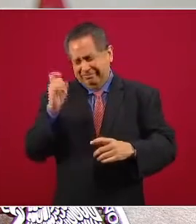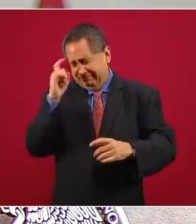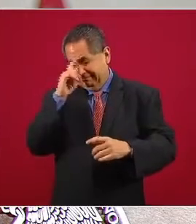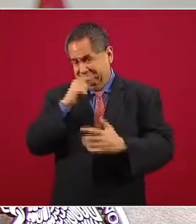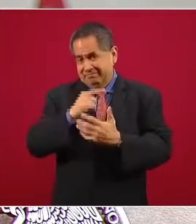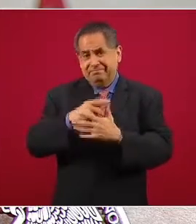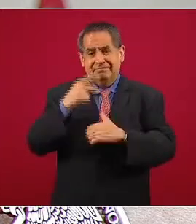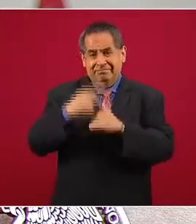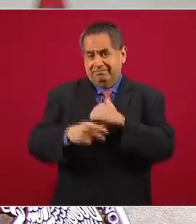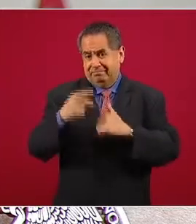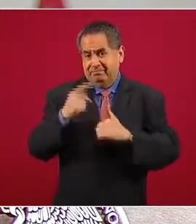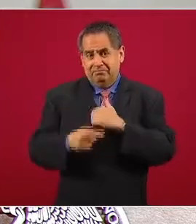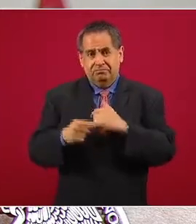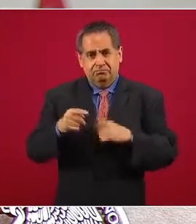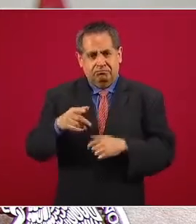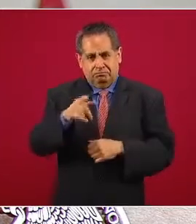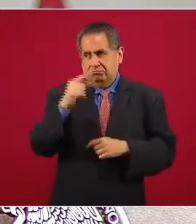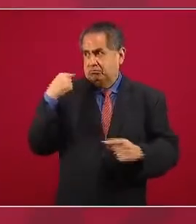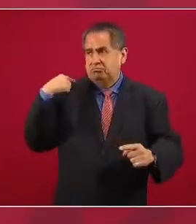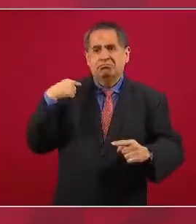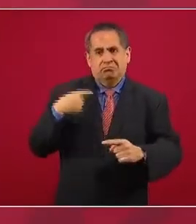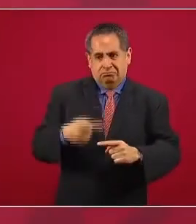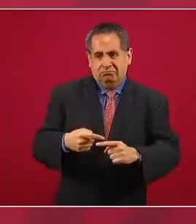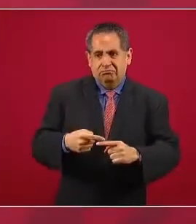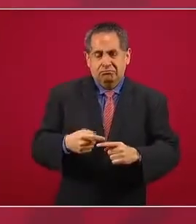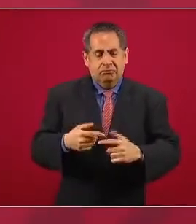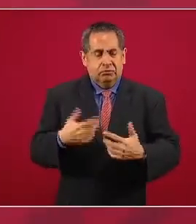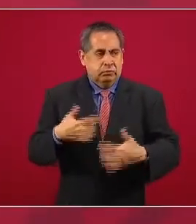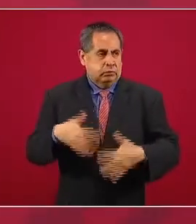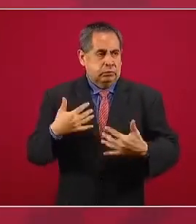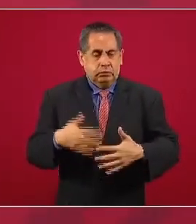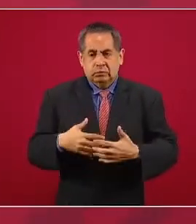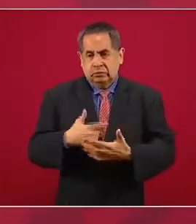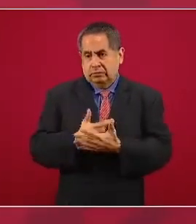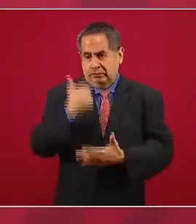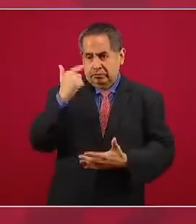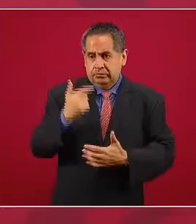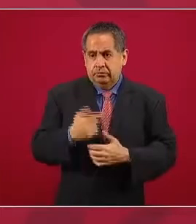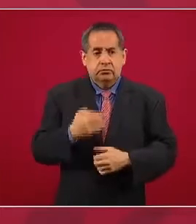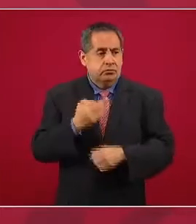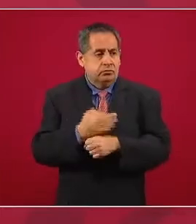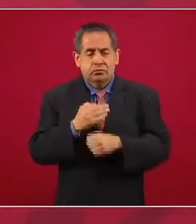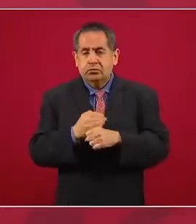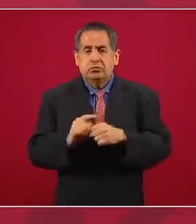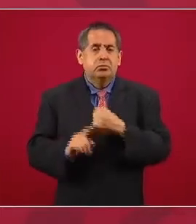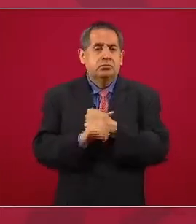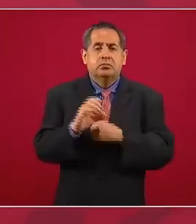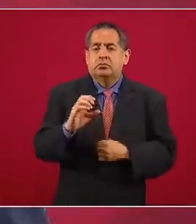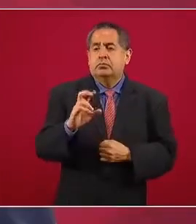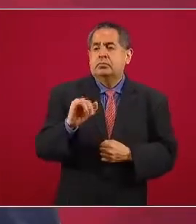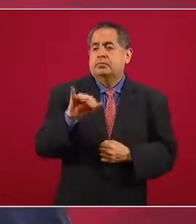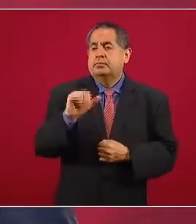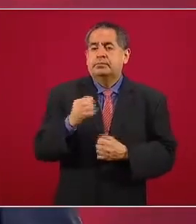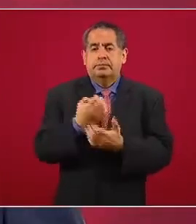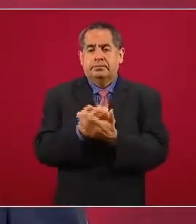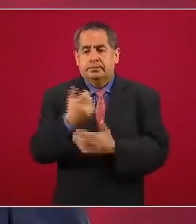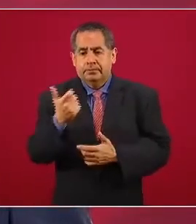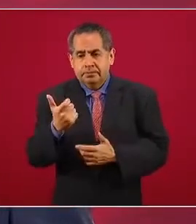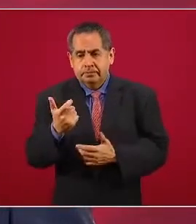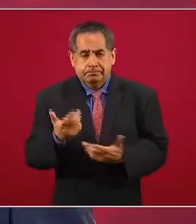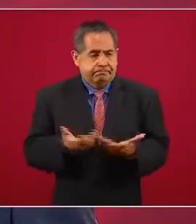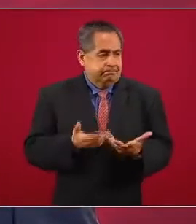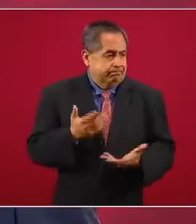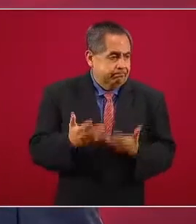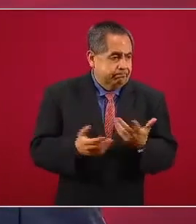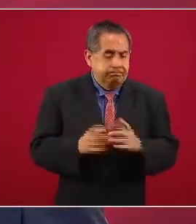tenido, cuando menos en nuestra generación. Hacerlo en medio de una crisis económica autoinfringida, porque